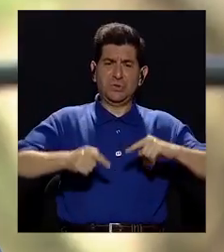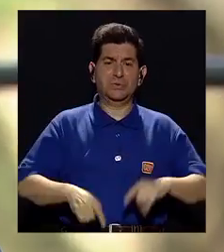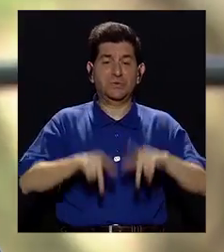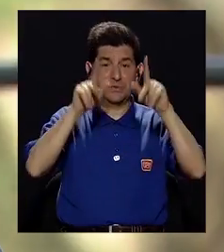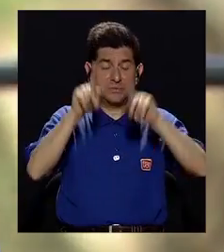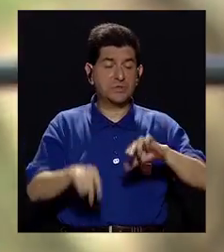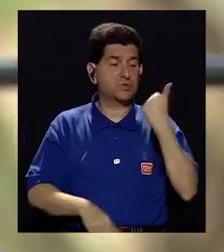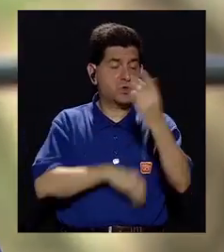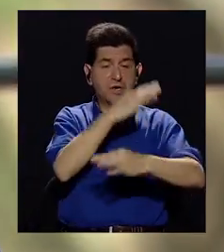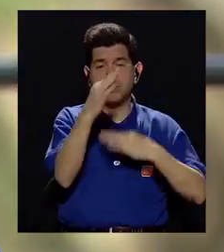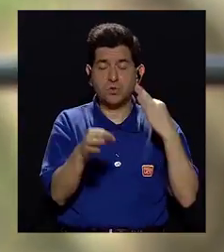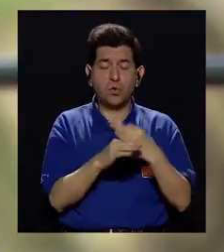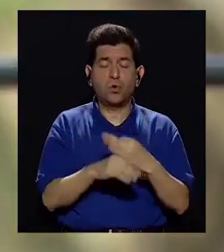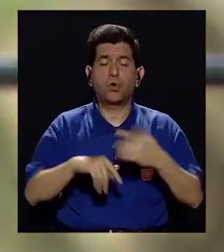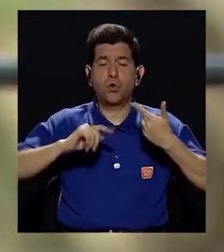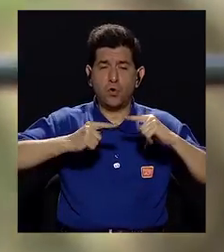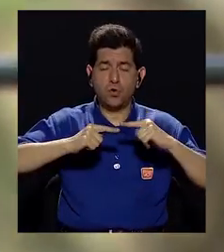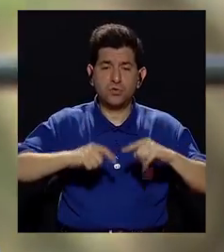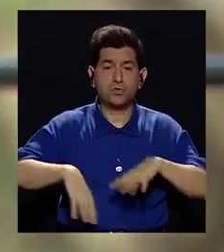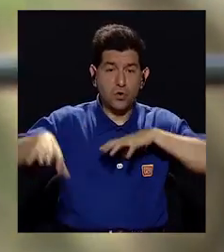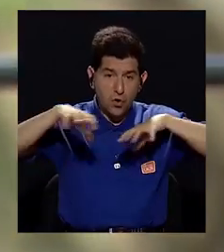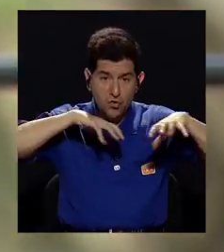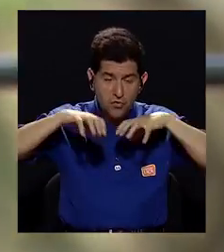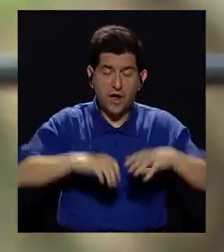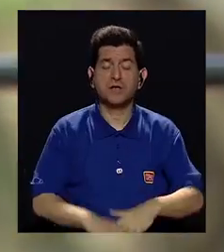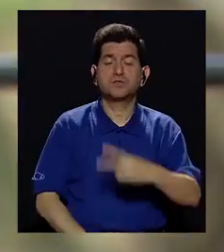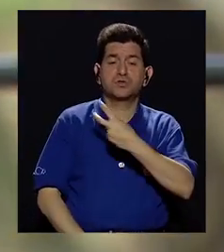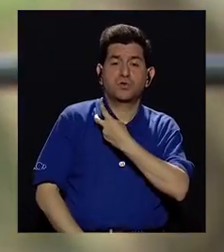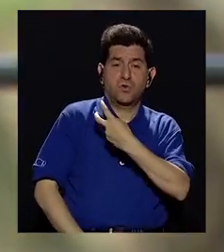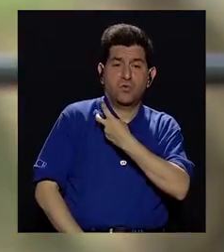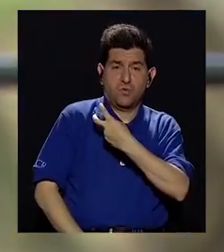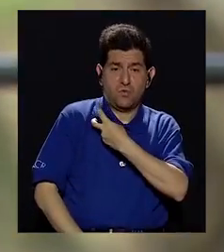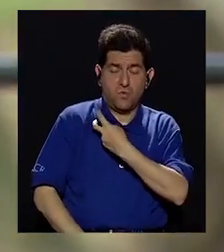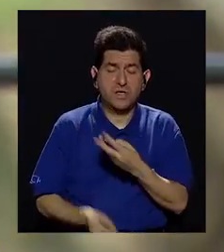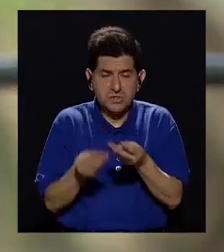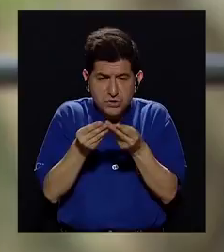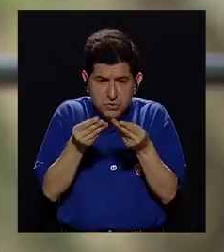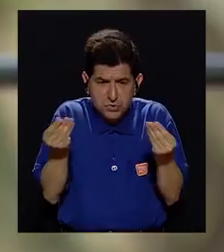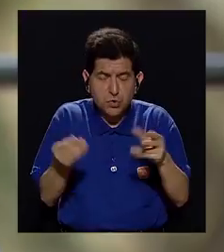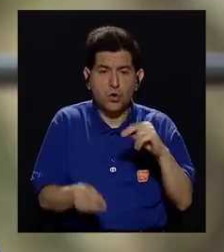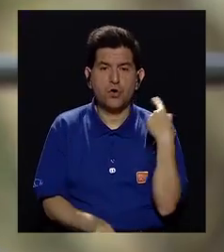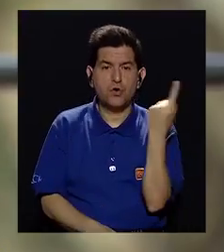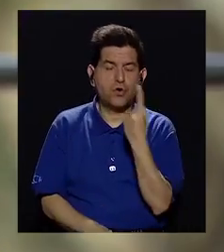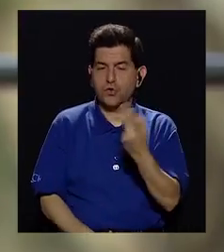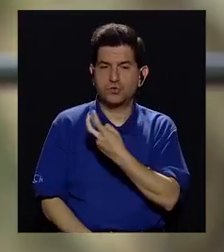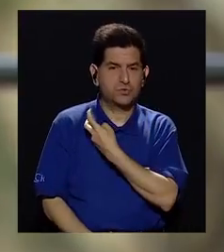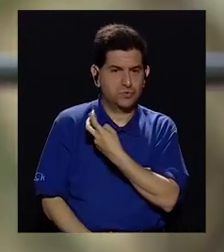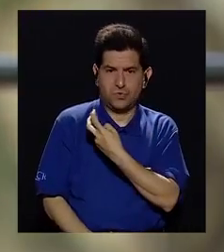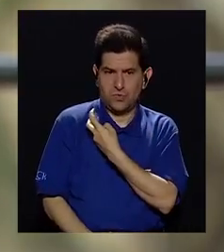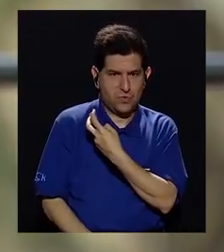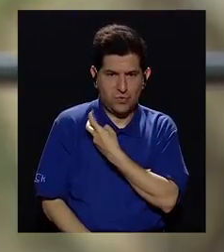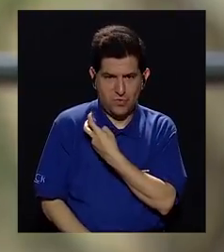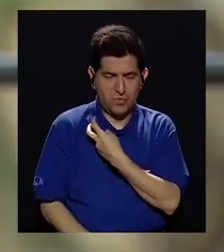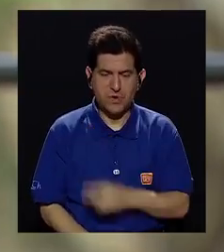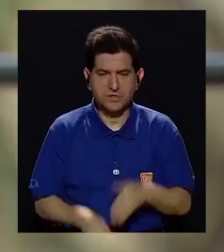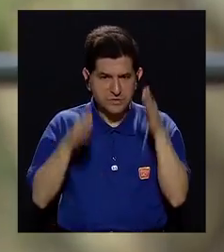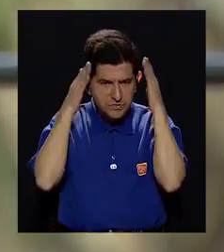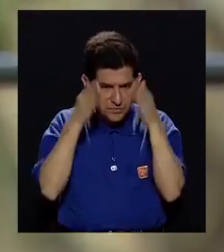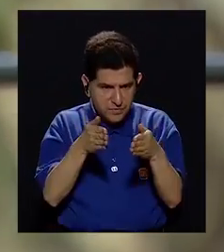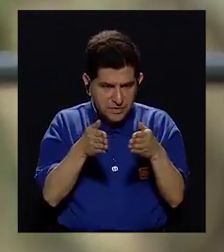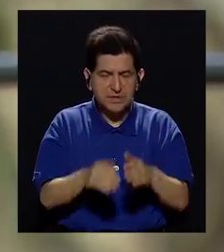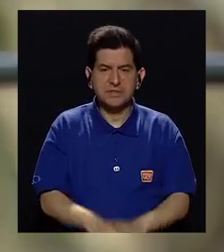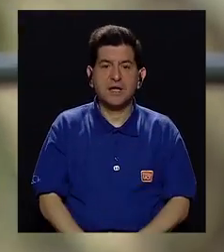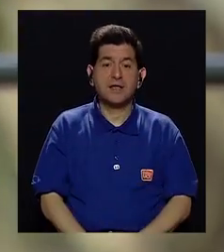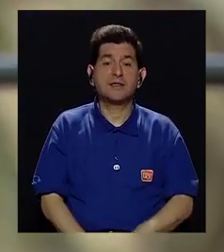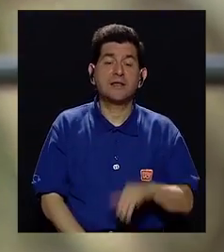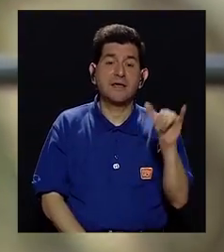estos pacientes también tienen otro tipo de dolor asociado por la reacción que hace el hueso al desgaste. Entonces no es solo el dolor del hueso, que es este el que nos estamos concentrando,